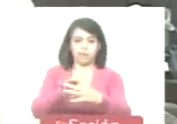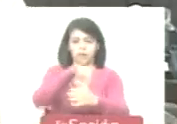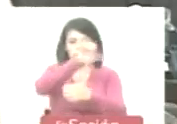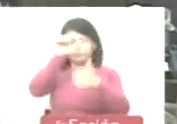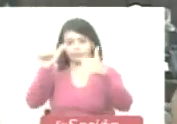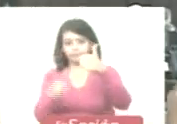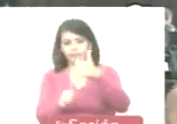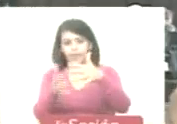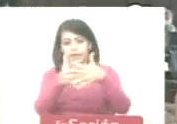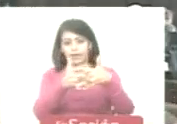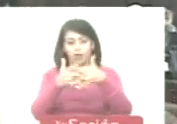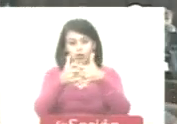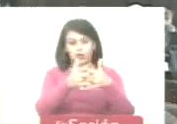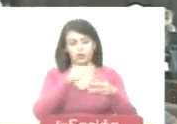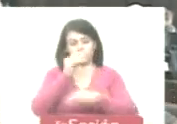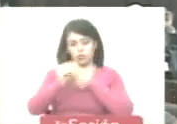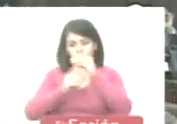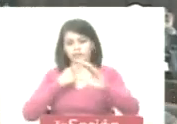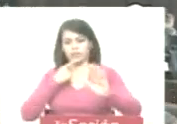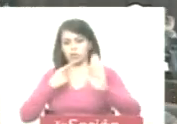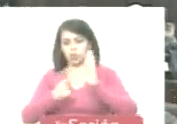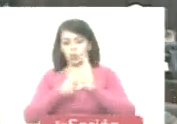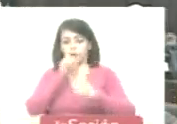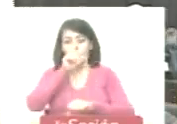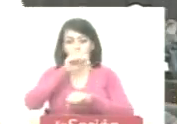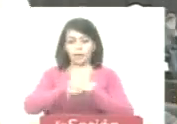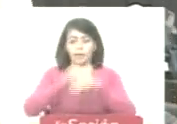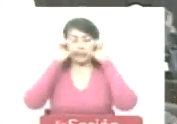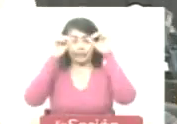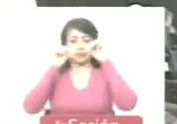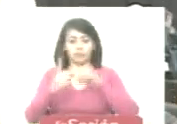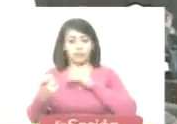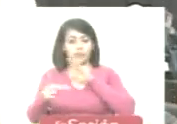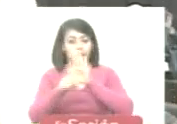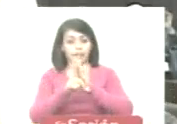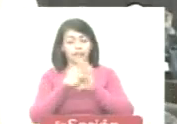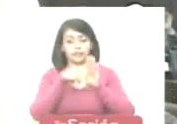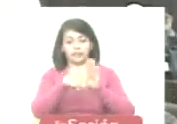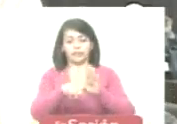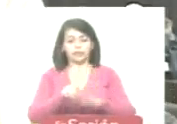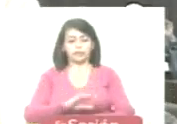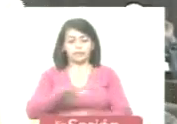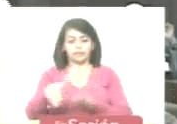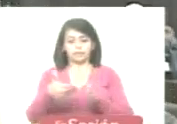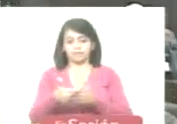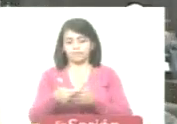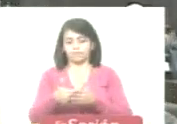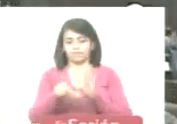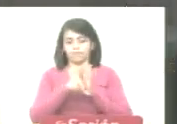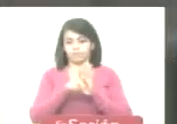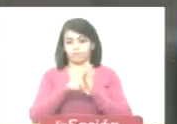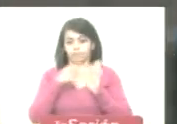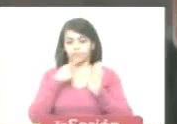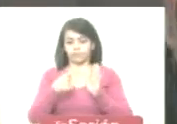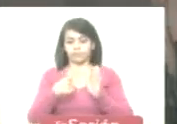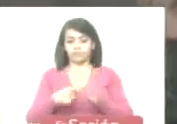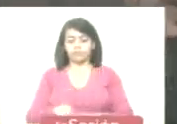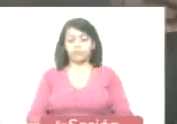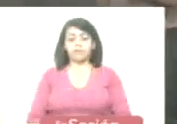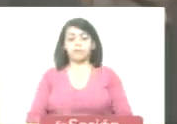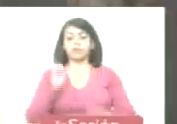manera más vergonzosa a esas decisiones que son ilegales desde todo punto de vista. Tenemos